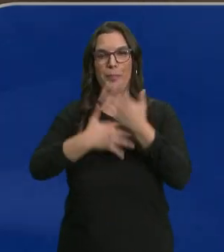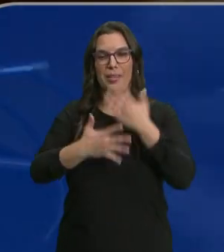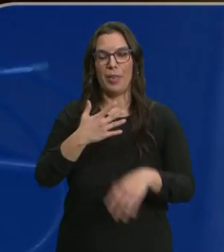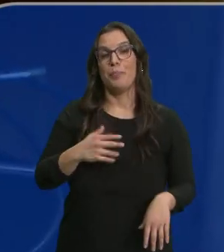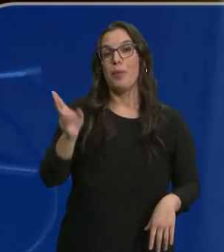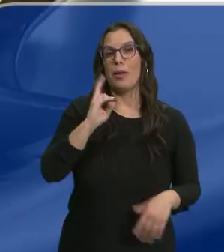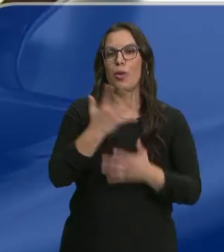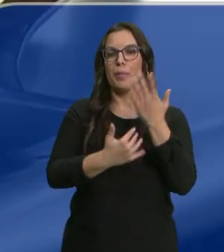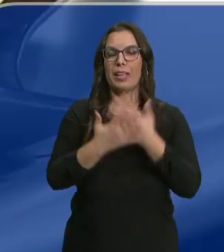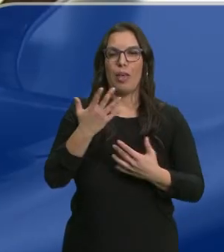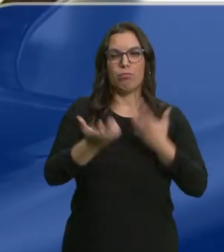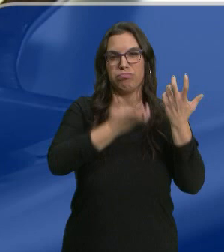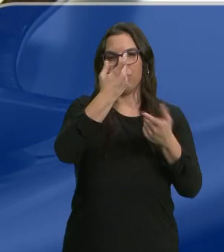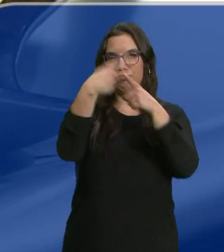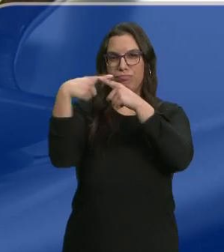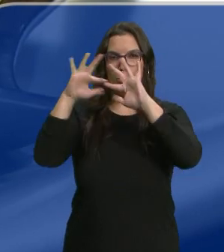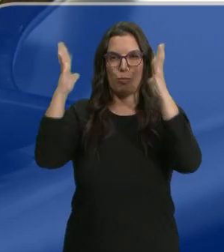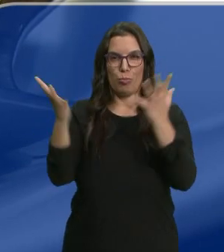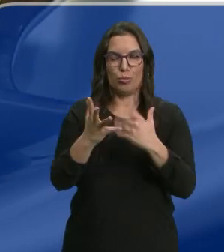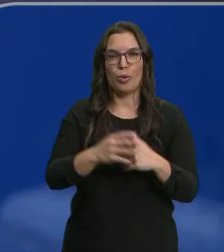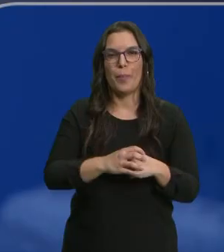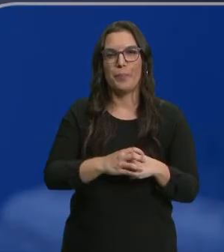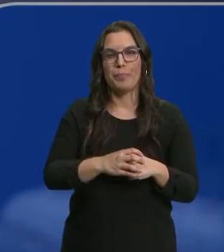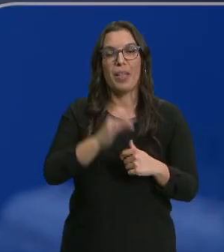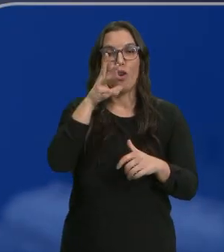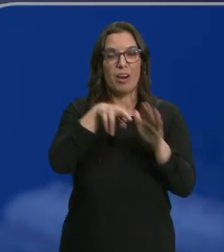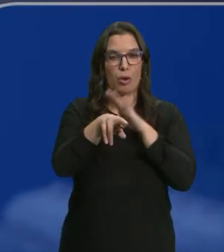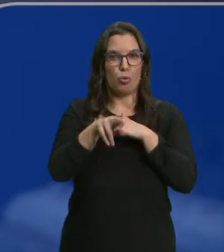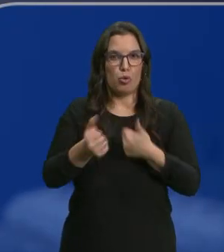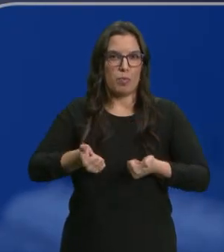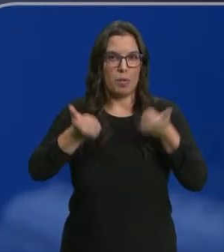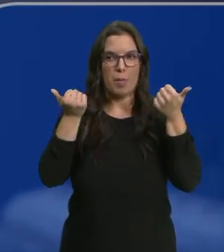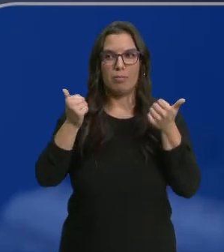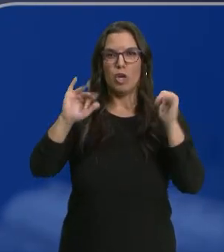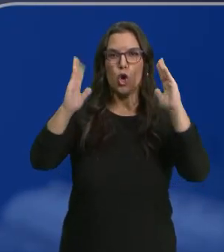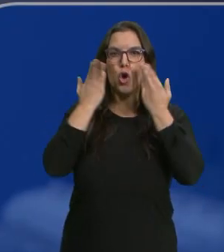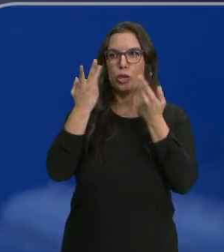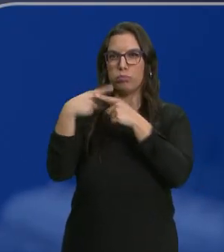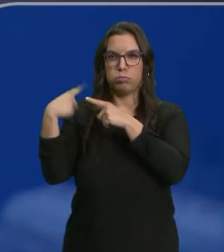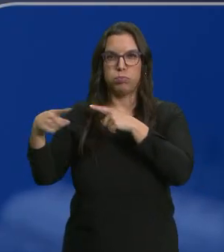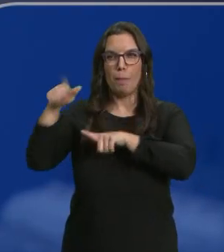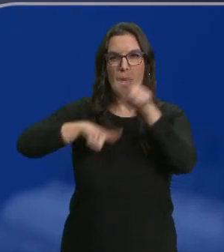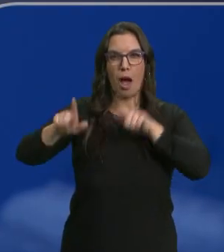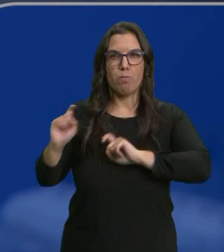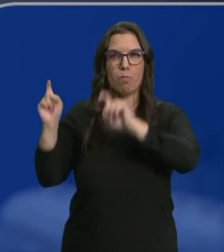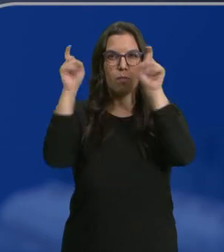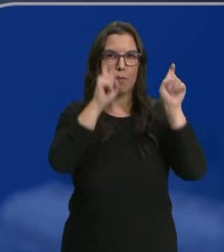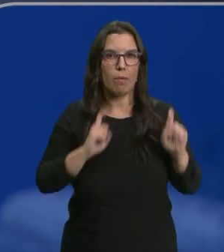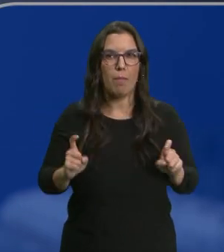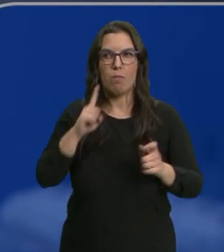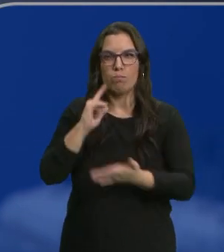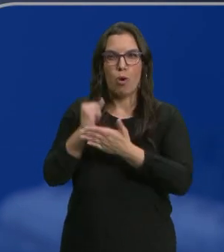se mezclan gastronomías de todo el mundo. Ahora tienen más medios para todo, hay muchos congresos, se mueven,